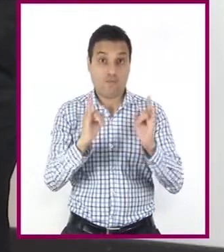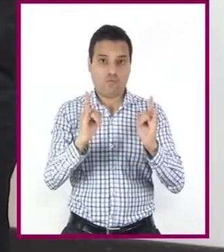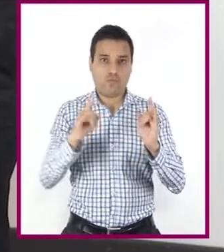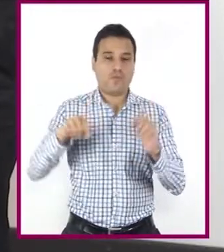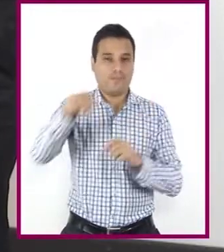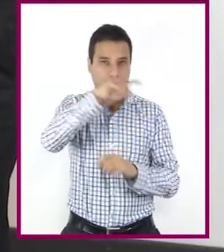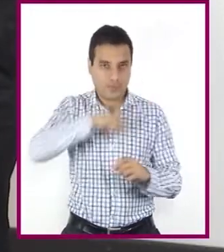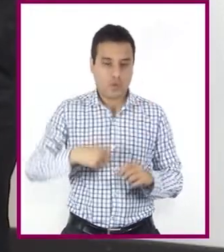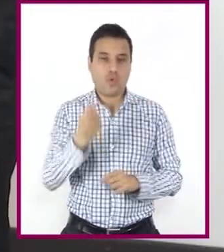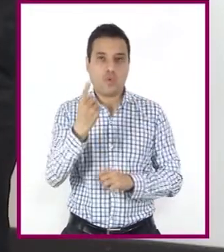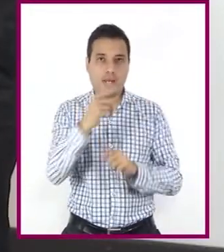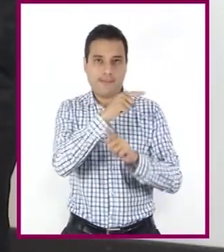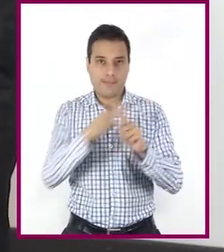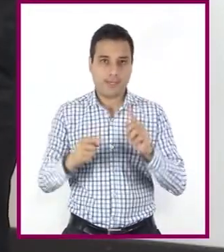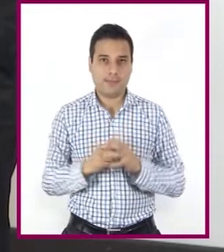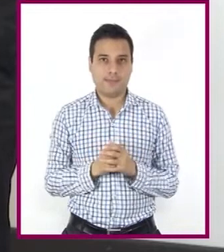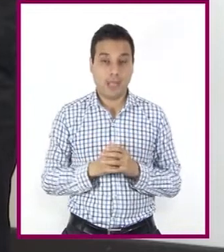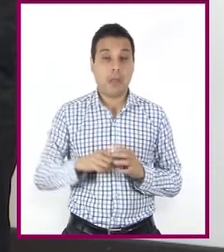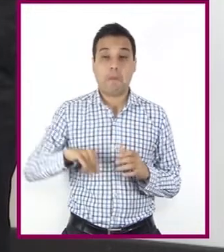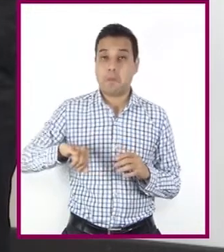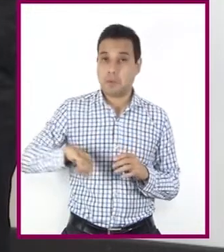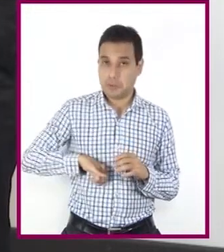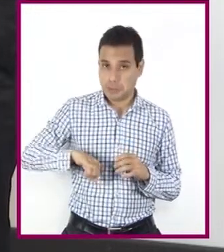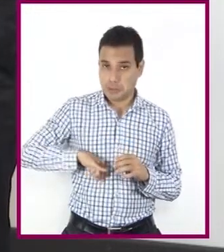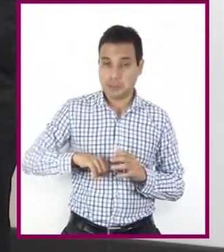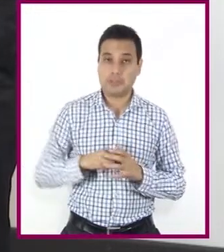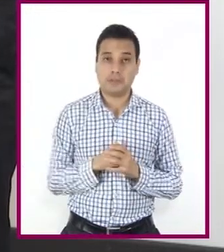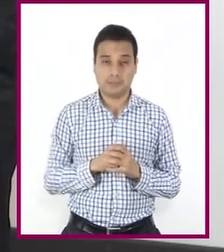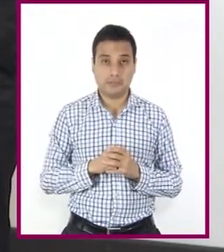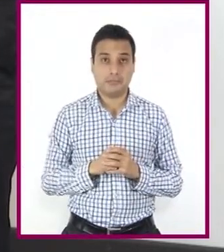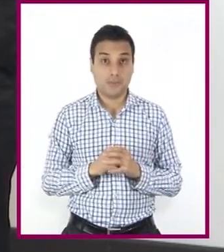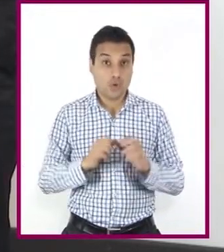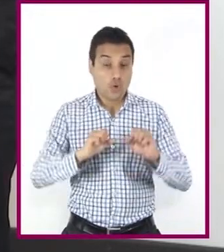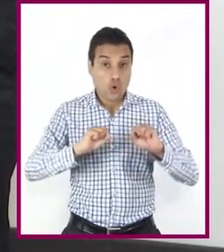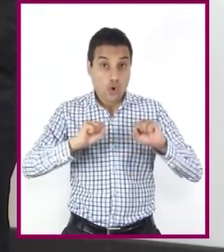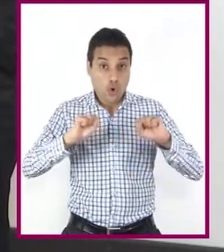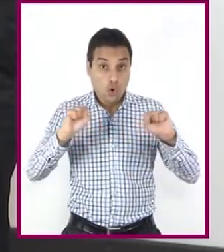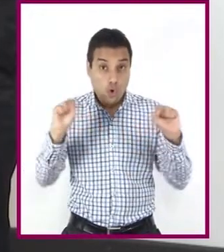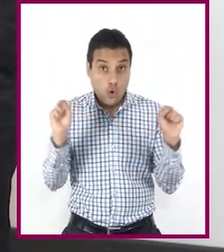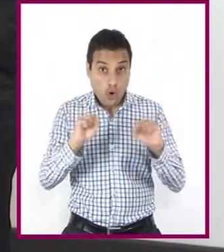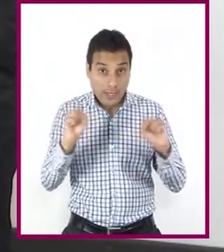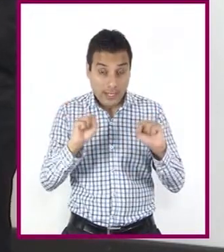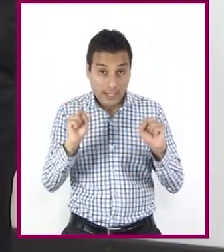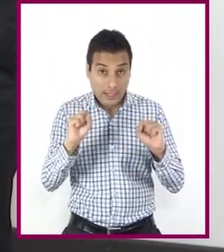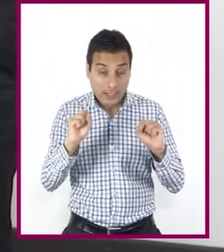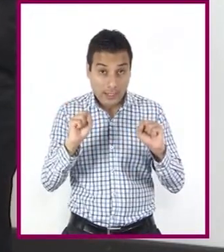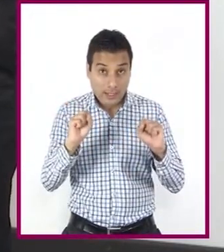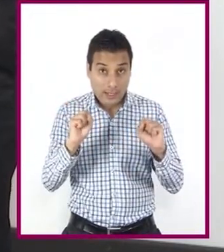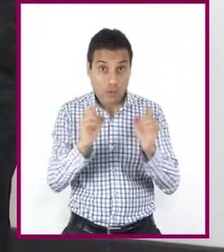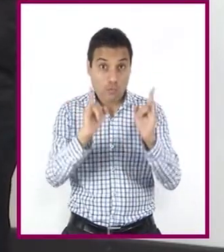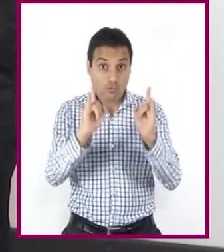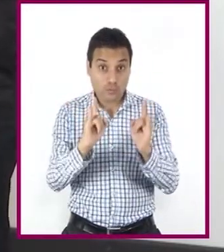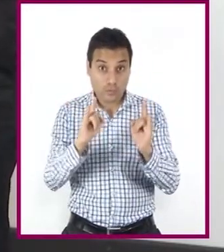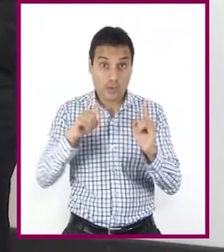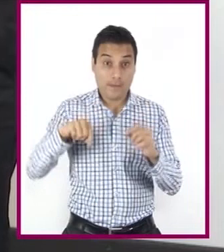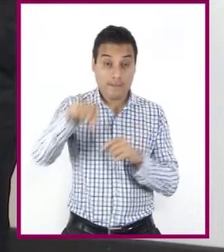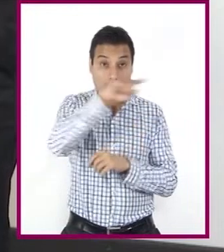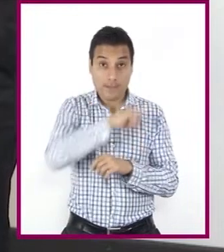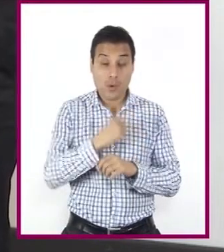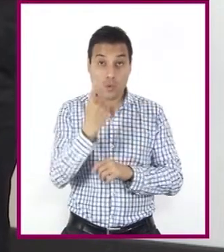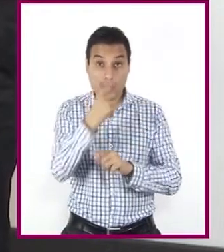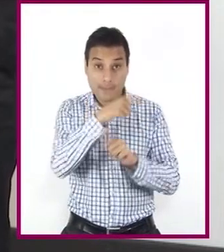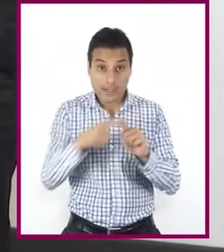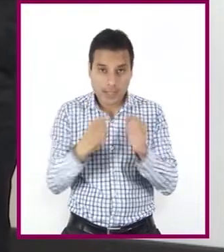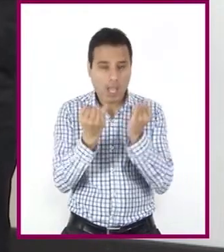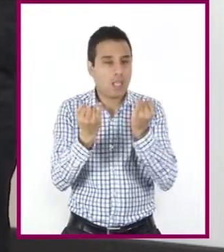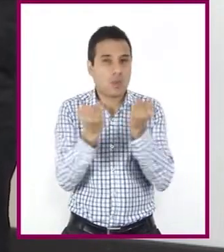Profesor, me parece interesante saber que correr lo mismo dando una vuelta y media al campo de fútbol que si le dieras una vuelta